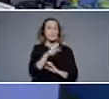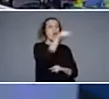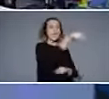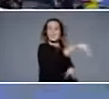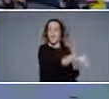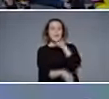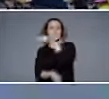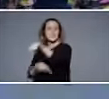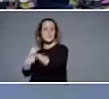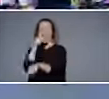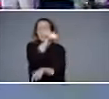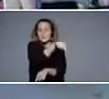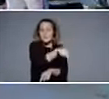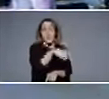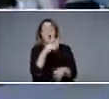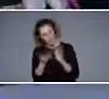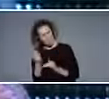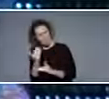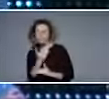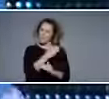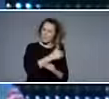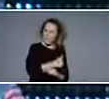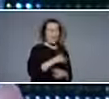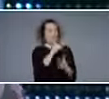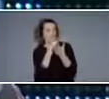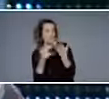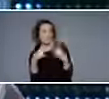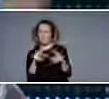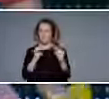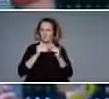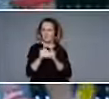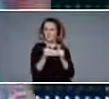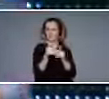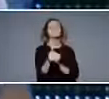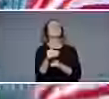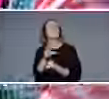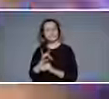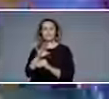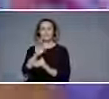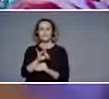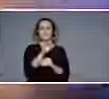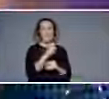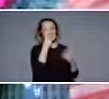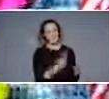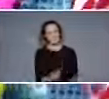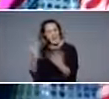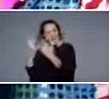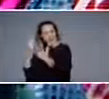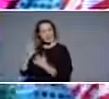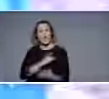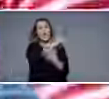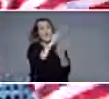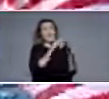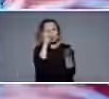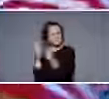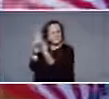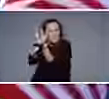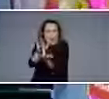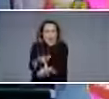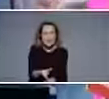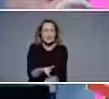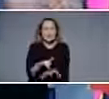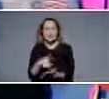allá, vamos a andar, la crisis va a terminar. Llevamos 7 años en crisis,